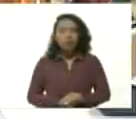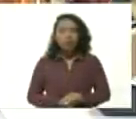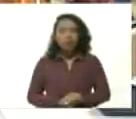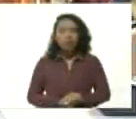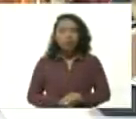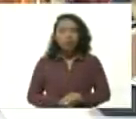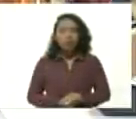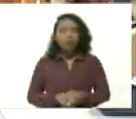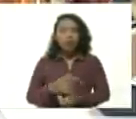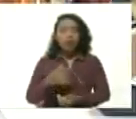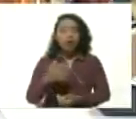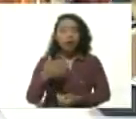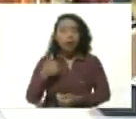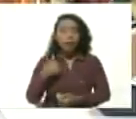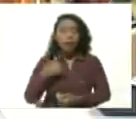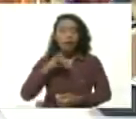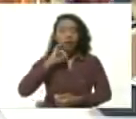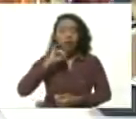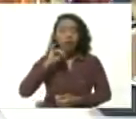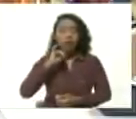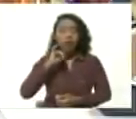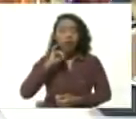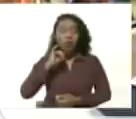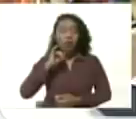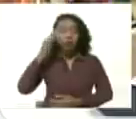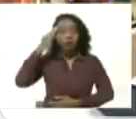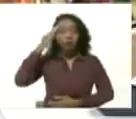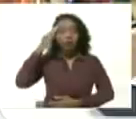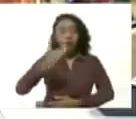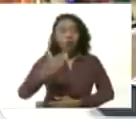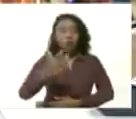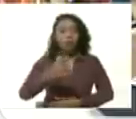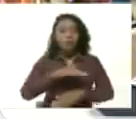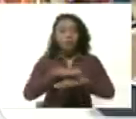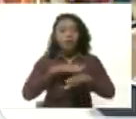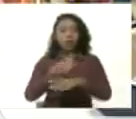Me estaba informando el almirante, ministro del Interior,